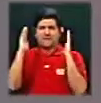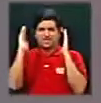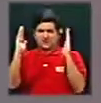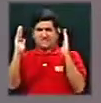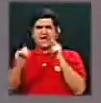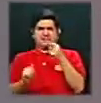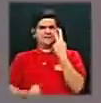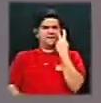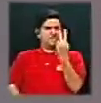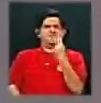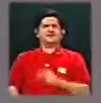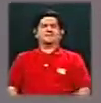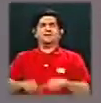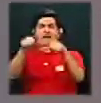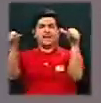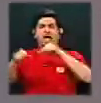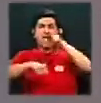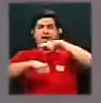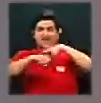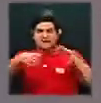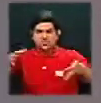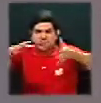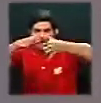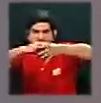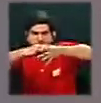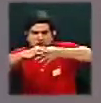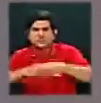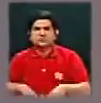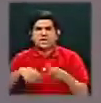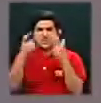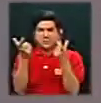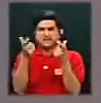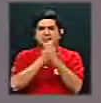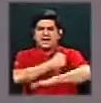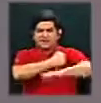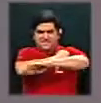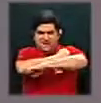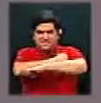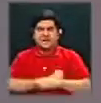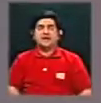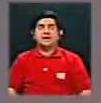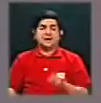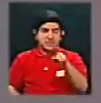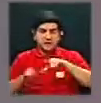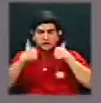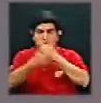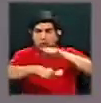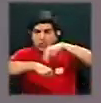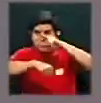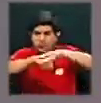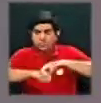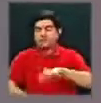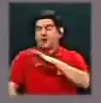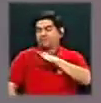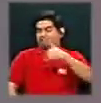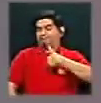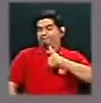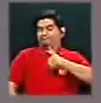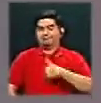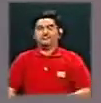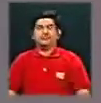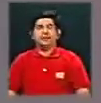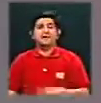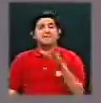visto que hay sectores nacionales que se asocian con capital extranjero y esos sectores nacionales son beneficiados.